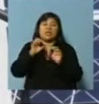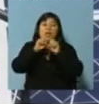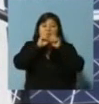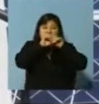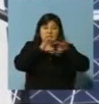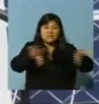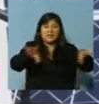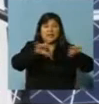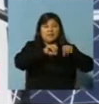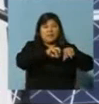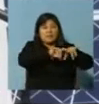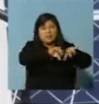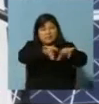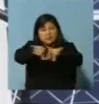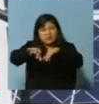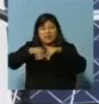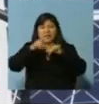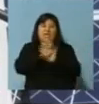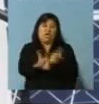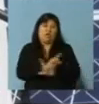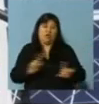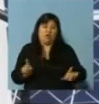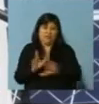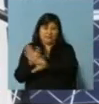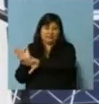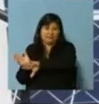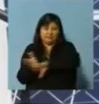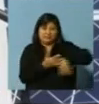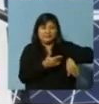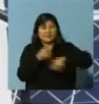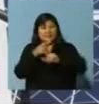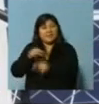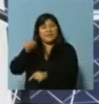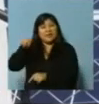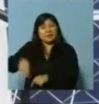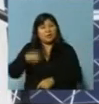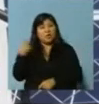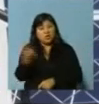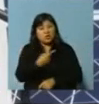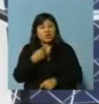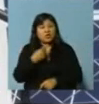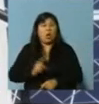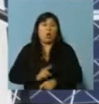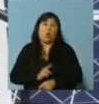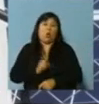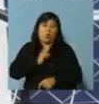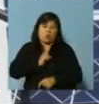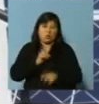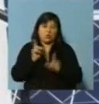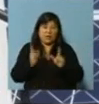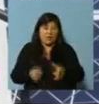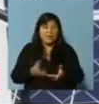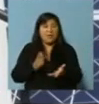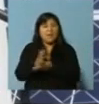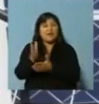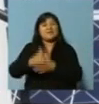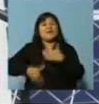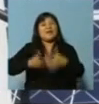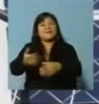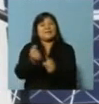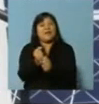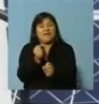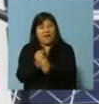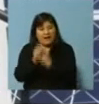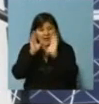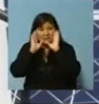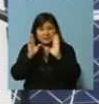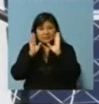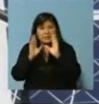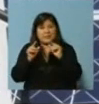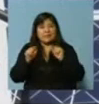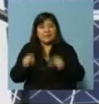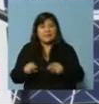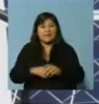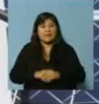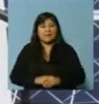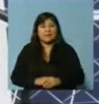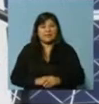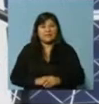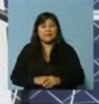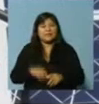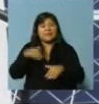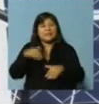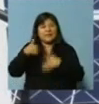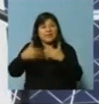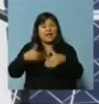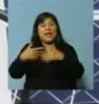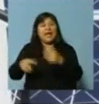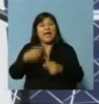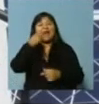contaminar. Así que para nosotros realmente es un orgullo. Vamos a seguir trabajando en esta dirección.